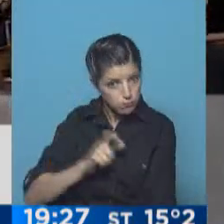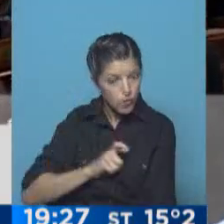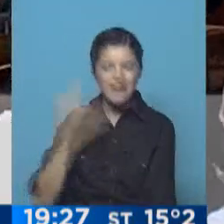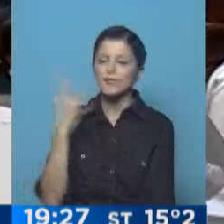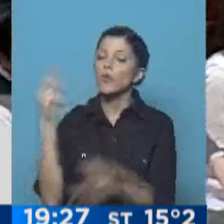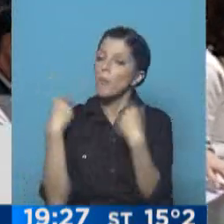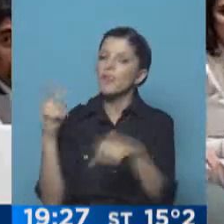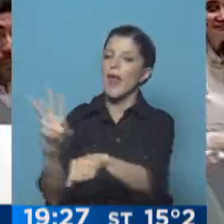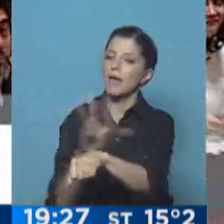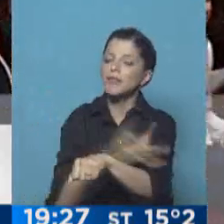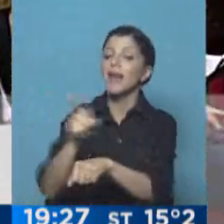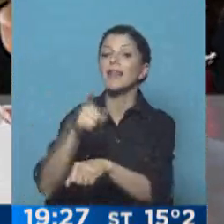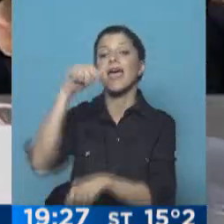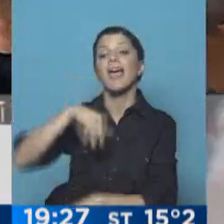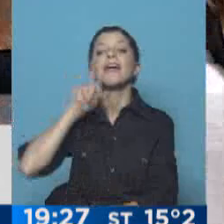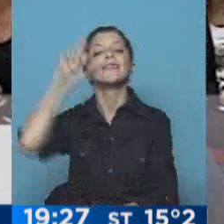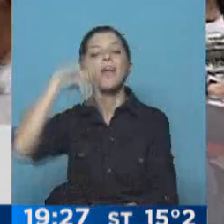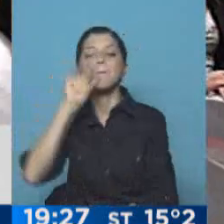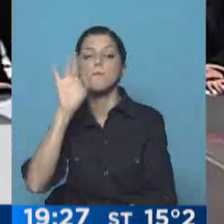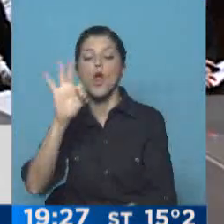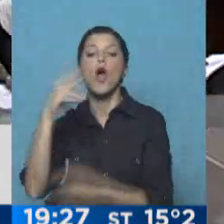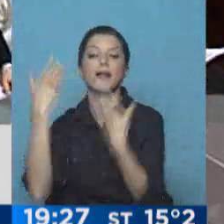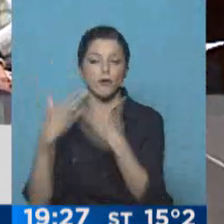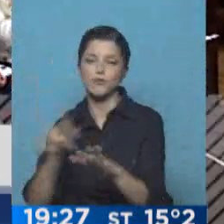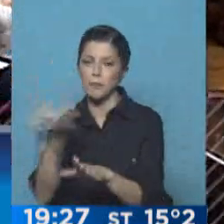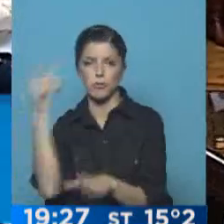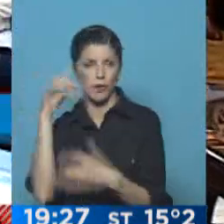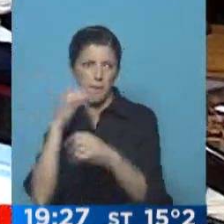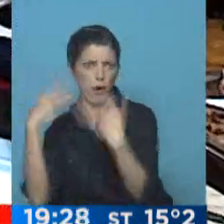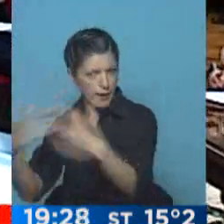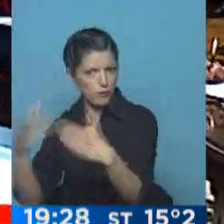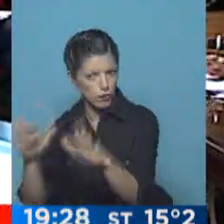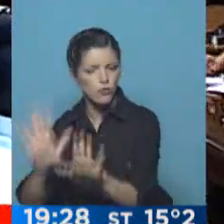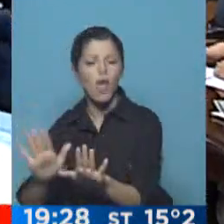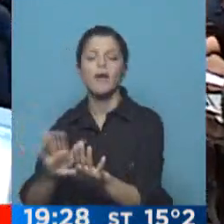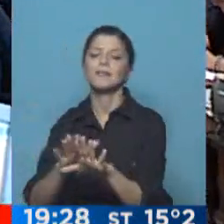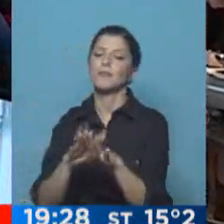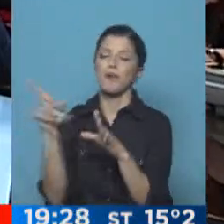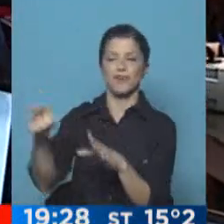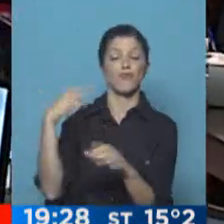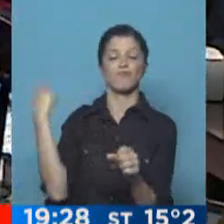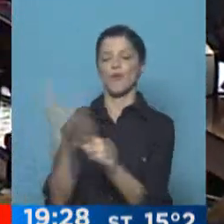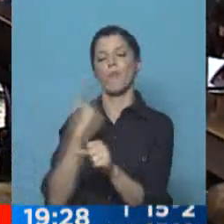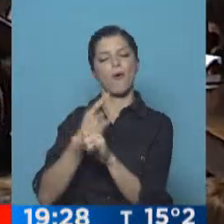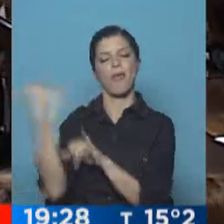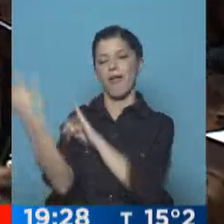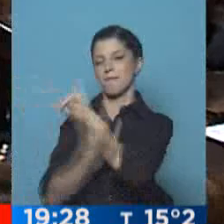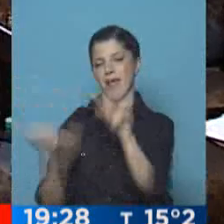la renuncia de Niembro, pero sin embargo prefirieron que Niembro renuncie porque evidentemente no pueden darnos